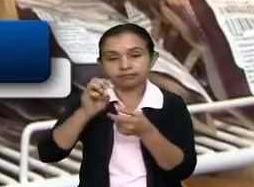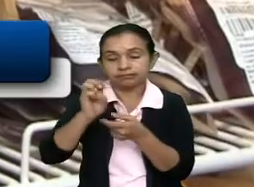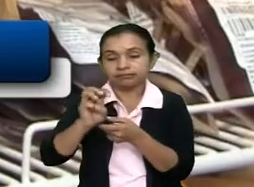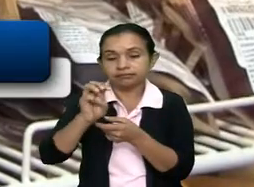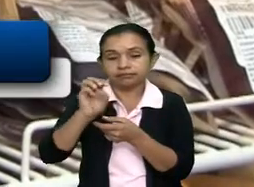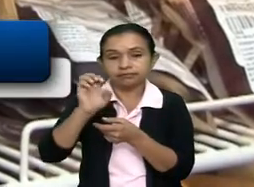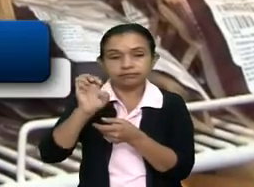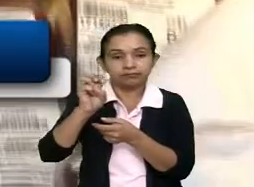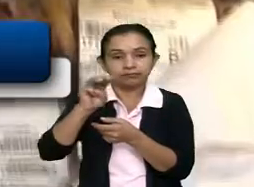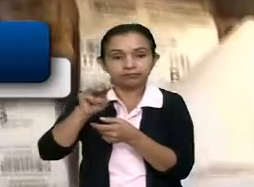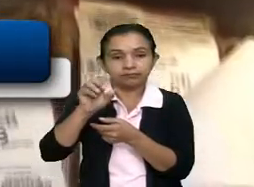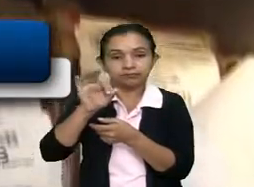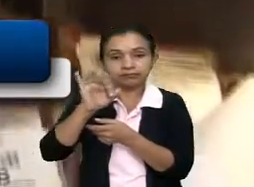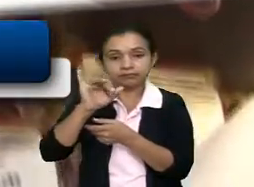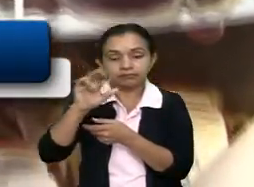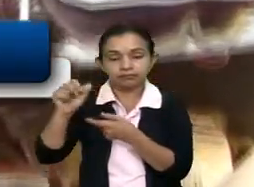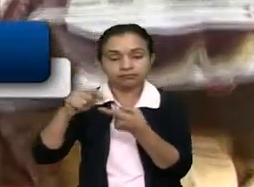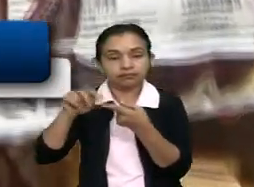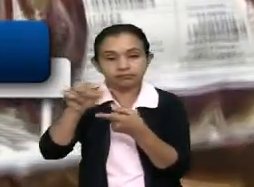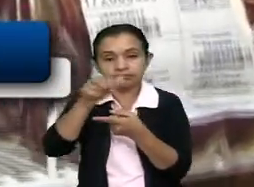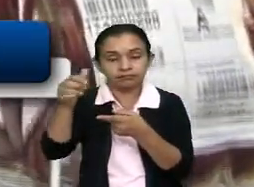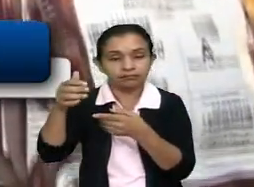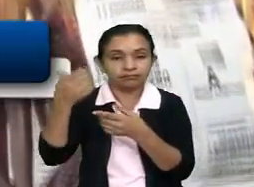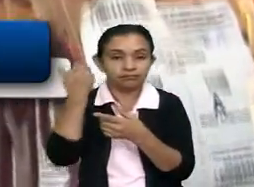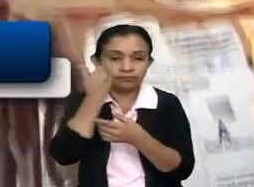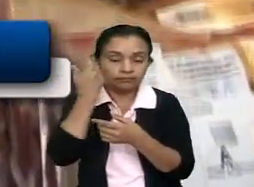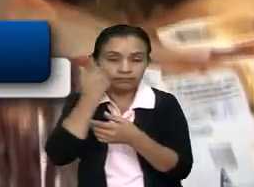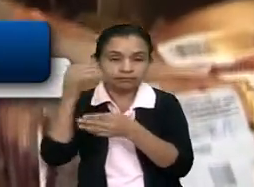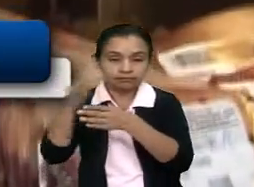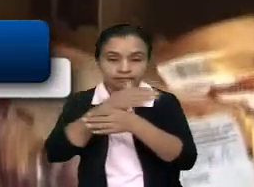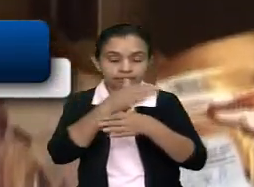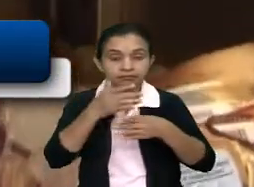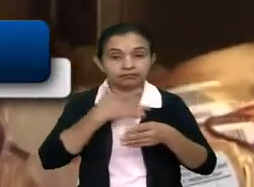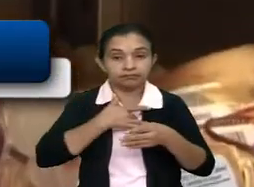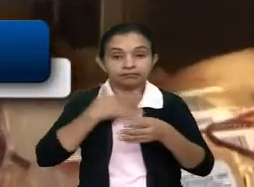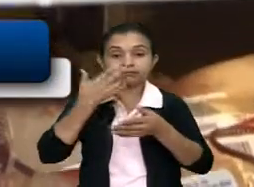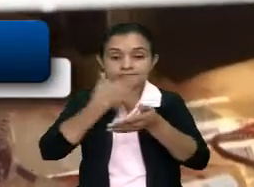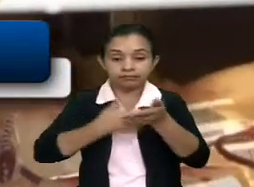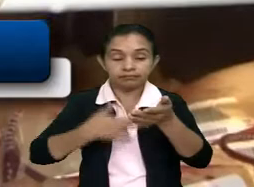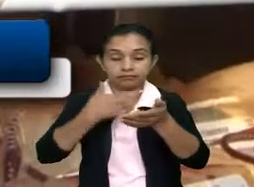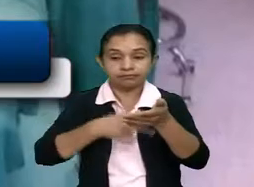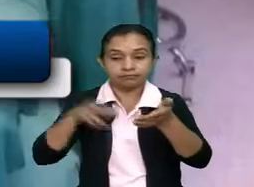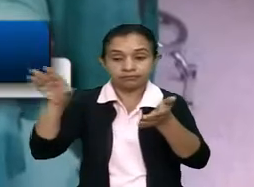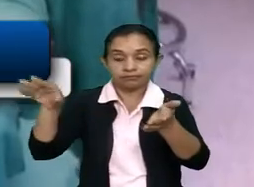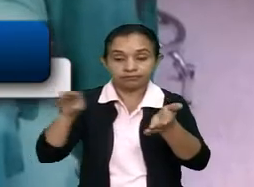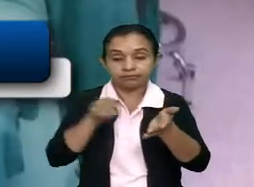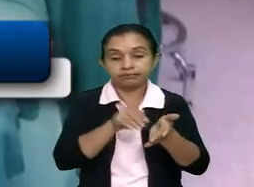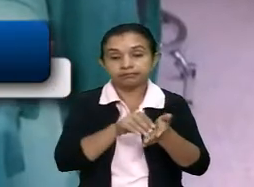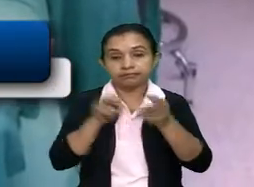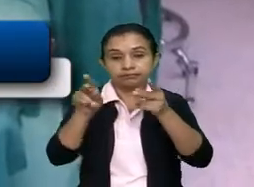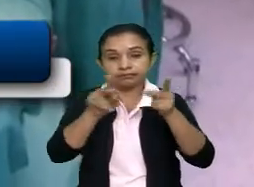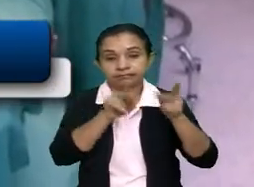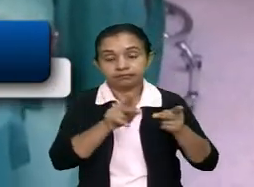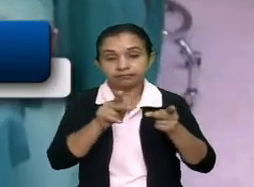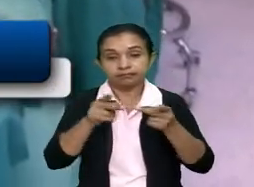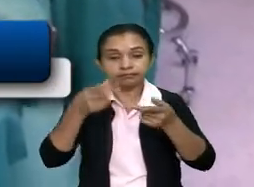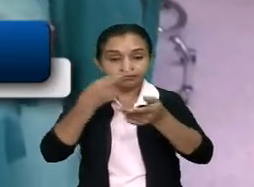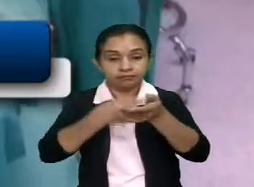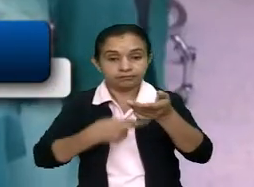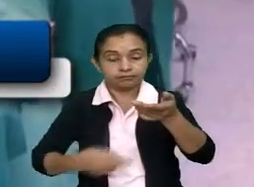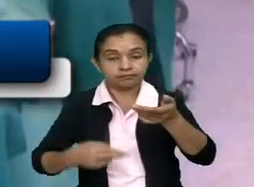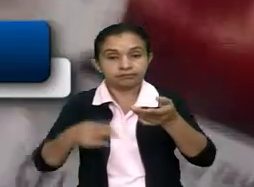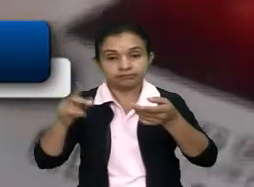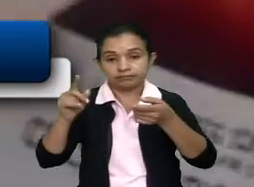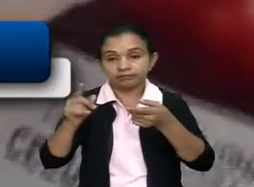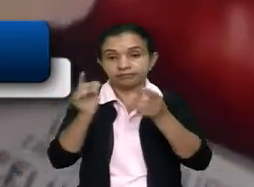drepanocitosis que también requieren bastante cantidad de sangre entonces esto este beneficio pues este beneficio de la sangre es por un